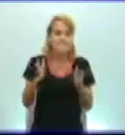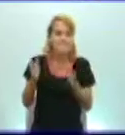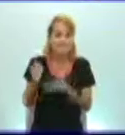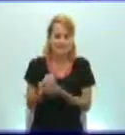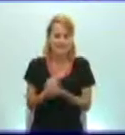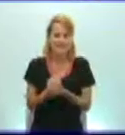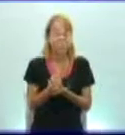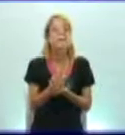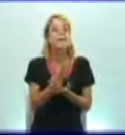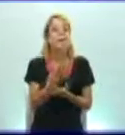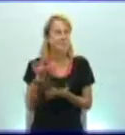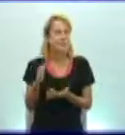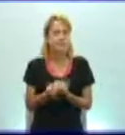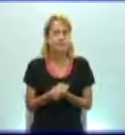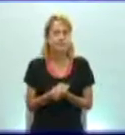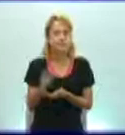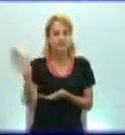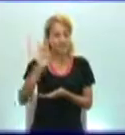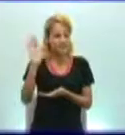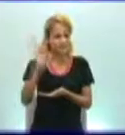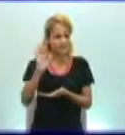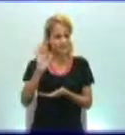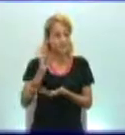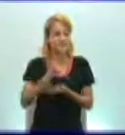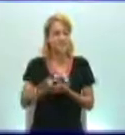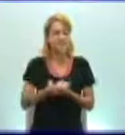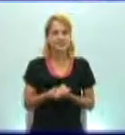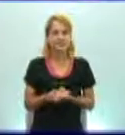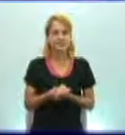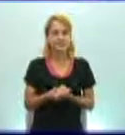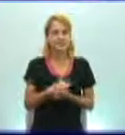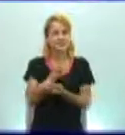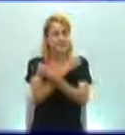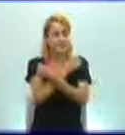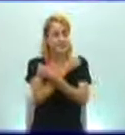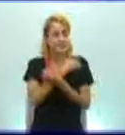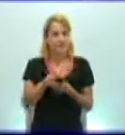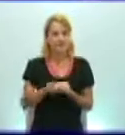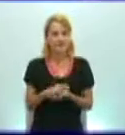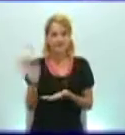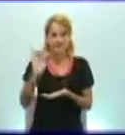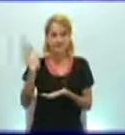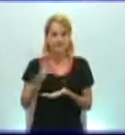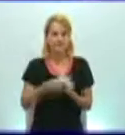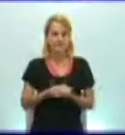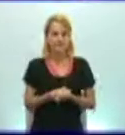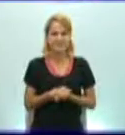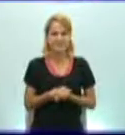plantas. Nos vemos pronto, los besos y los abrazos en la distancia. Chao.